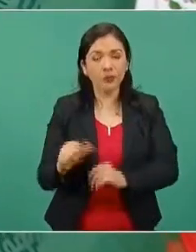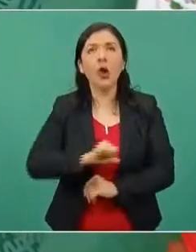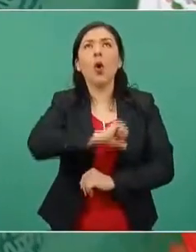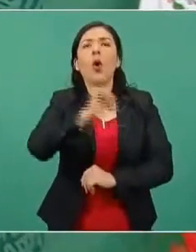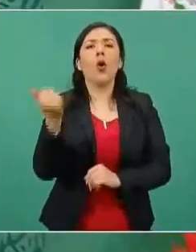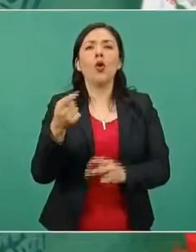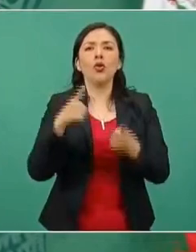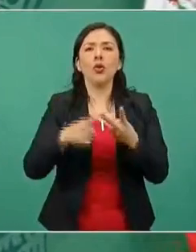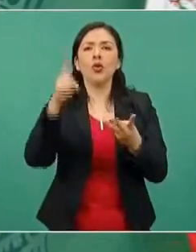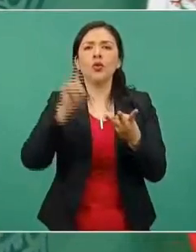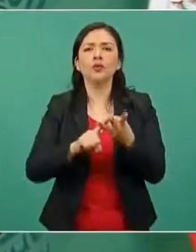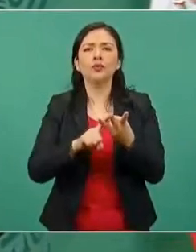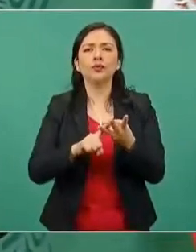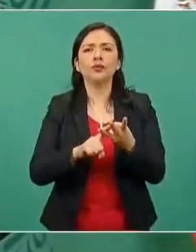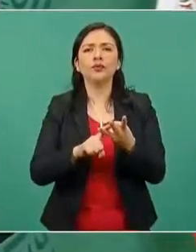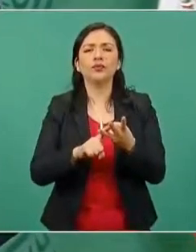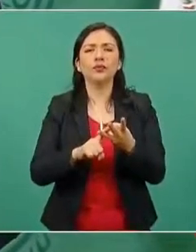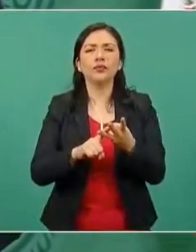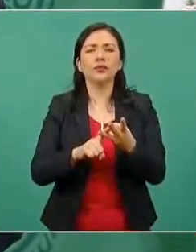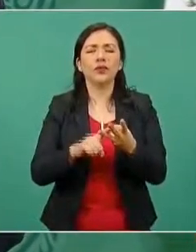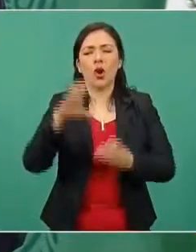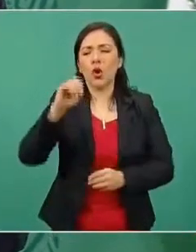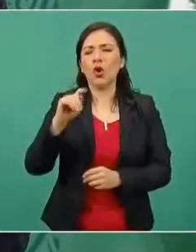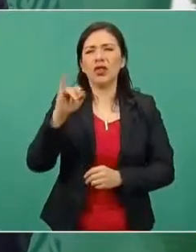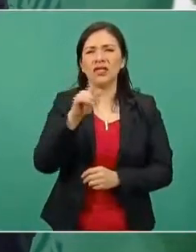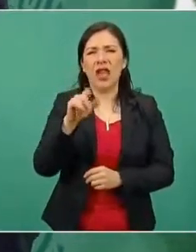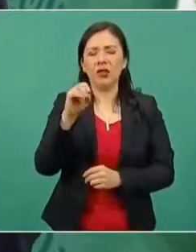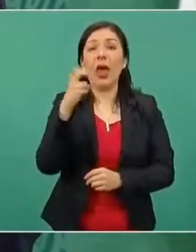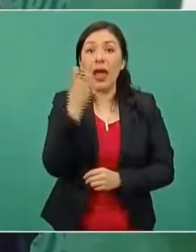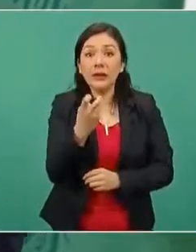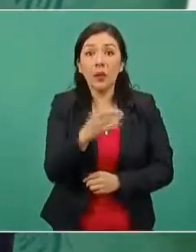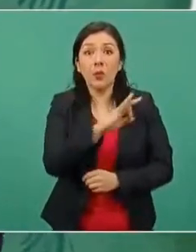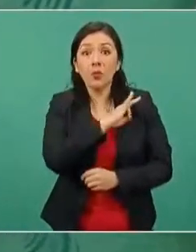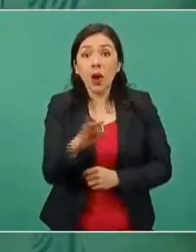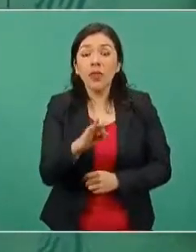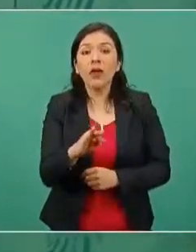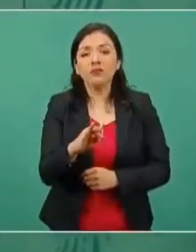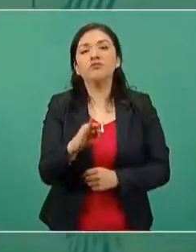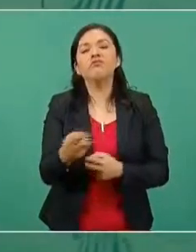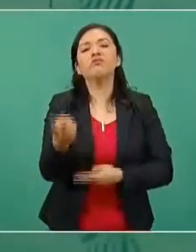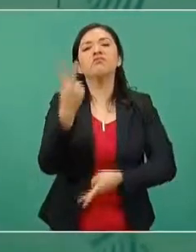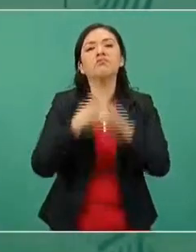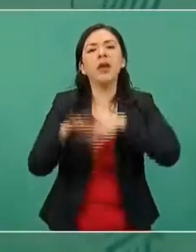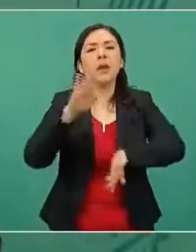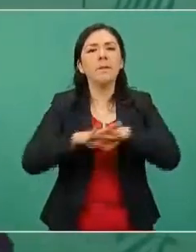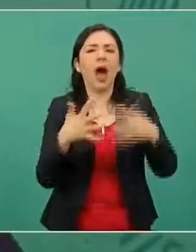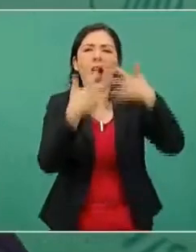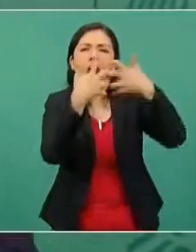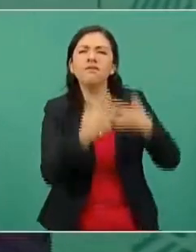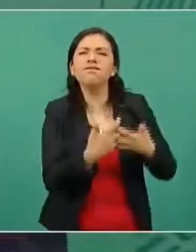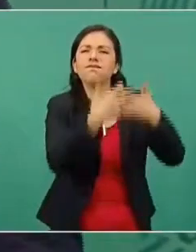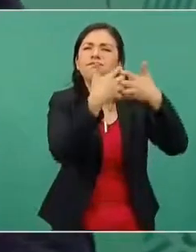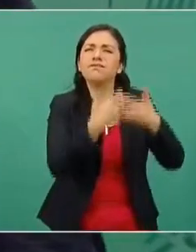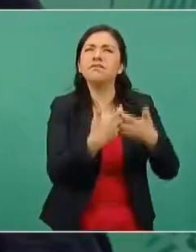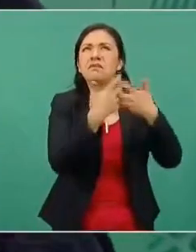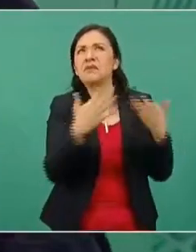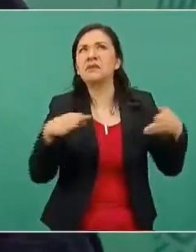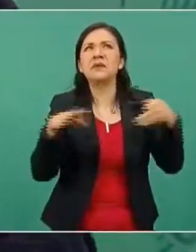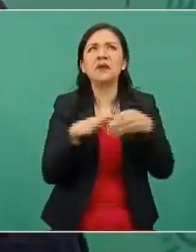la coquizadora nos va a permitir poder procesar